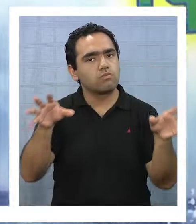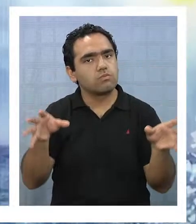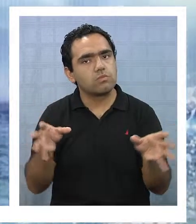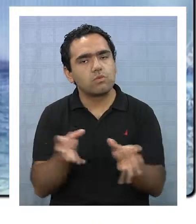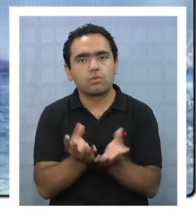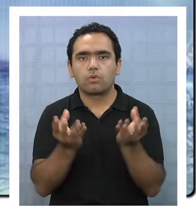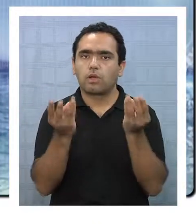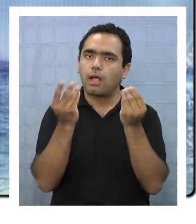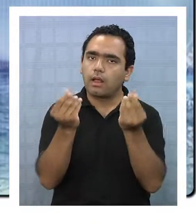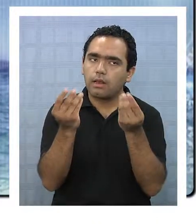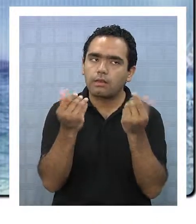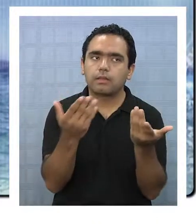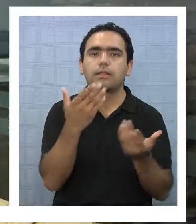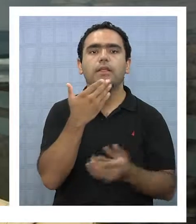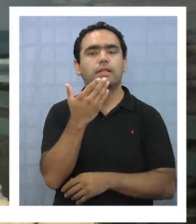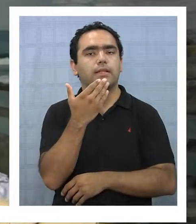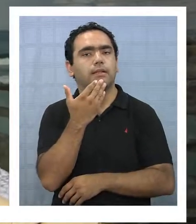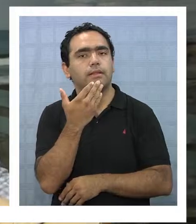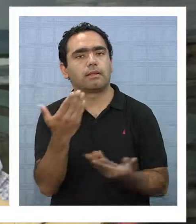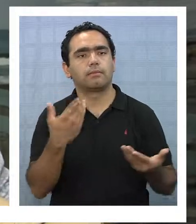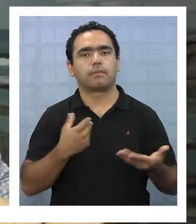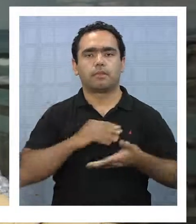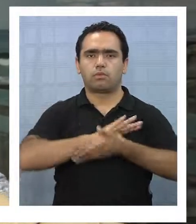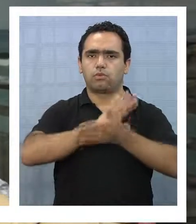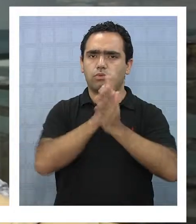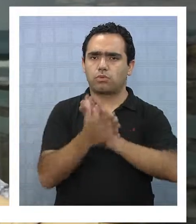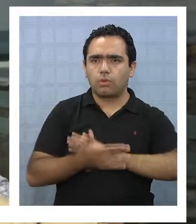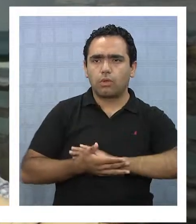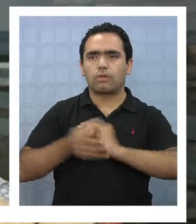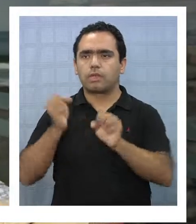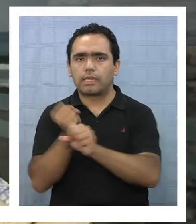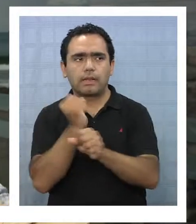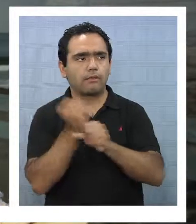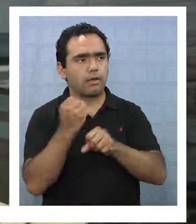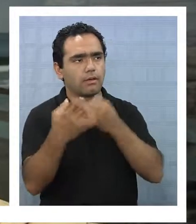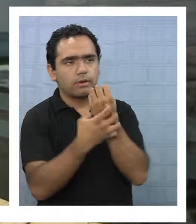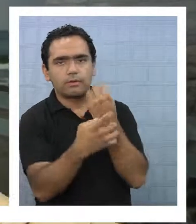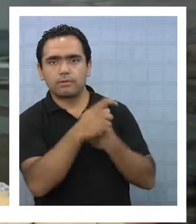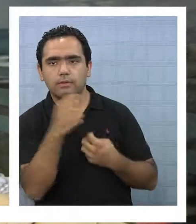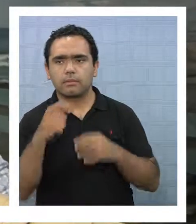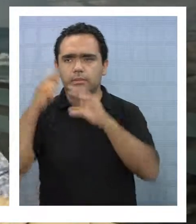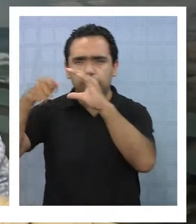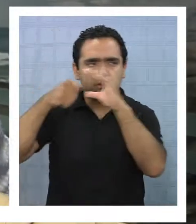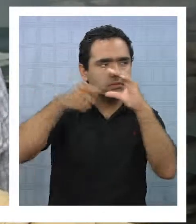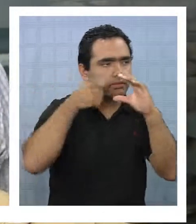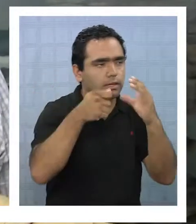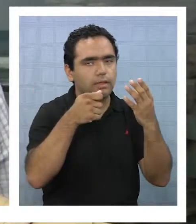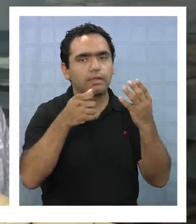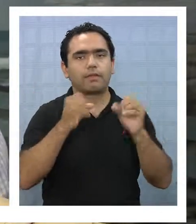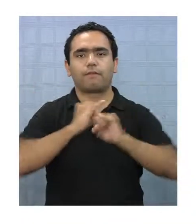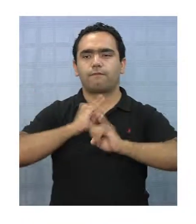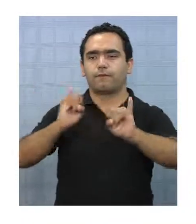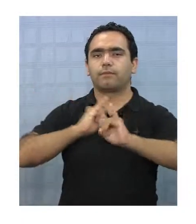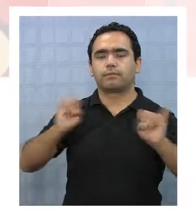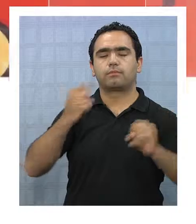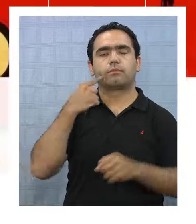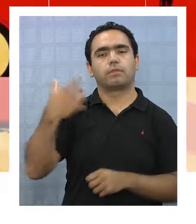así mismo está entregando todo el devenir regional, que es el que nosotros necesitamos empaparnos para poder construir esta región.